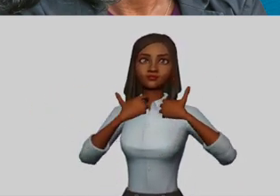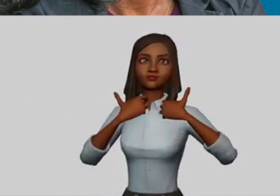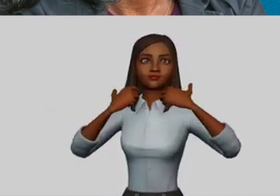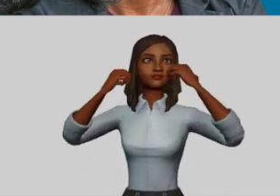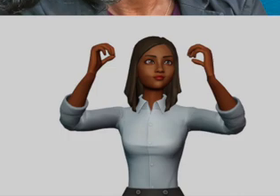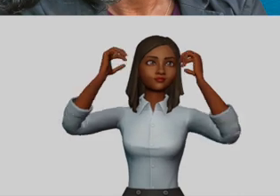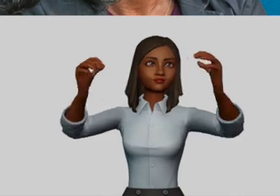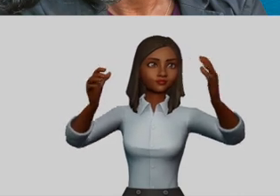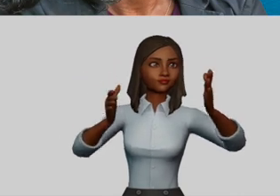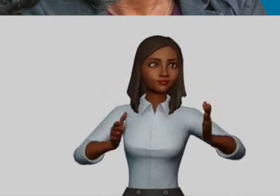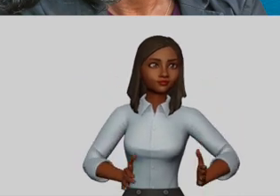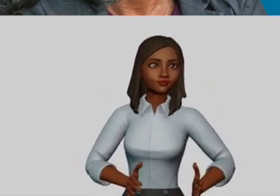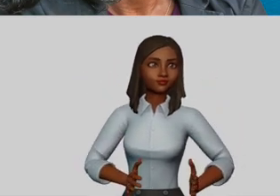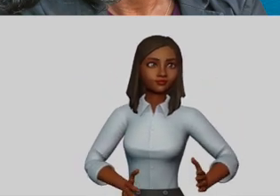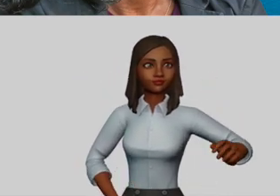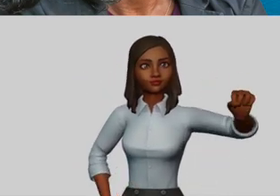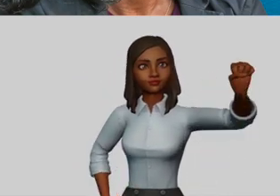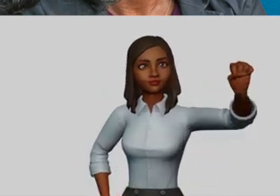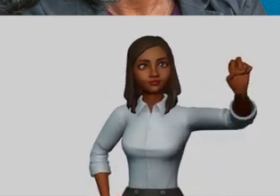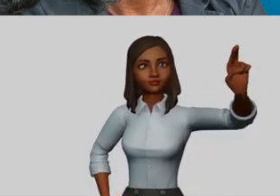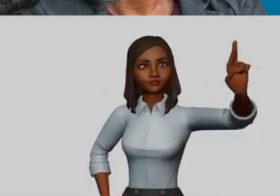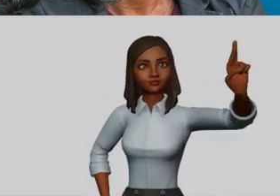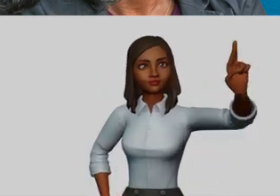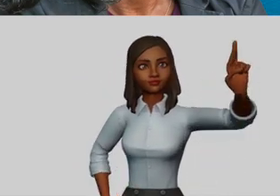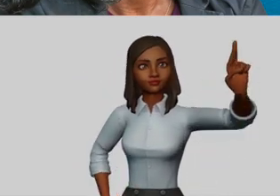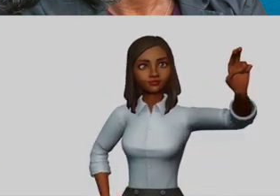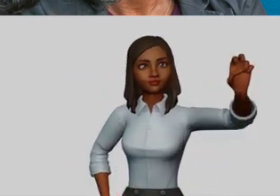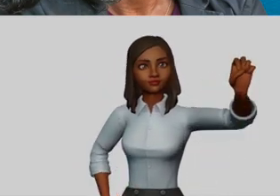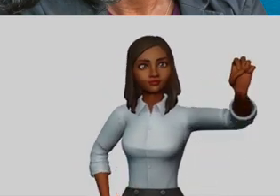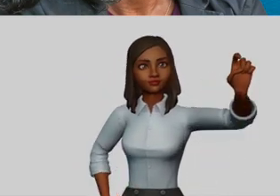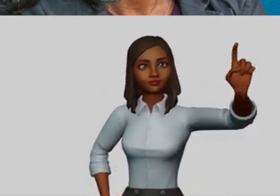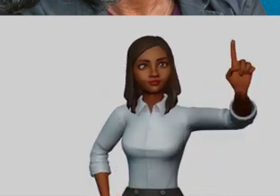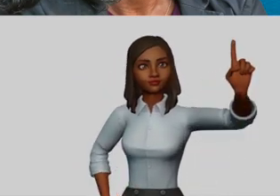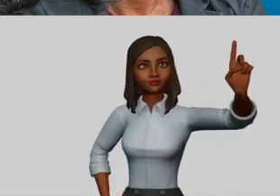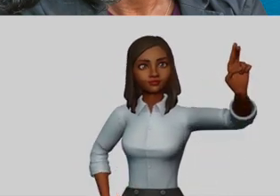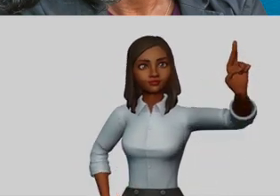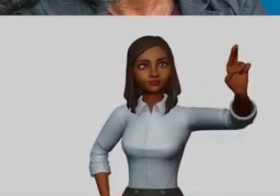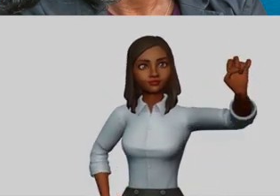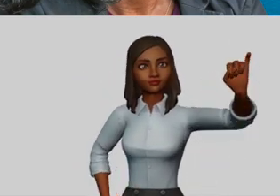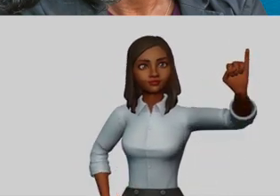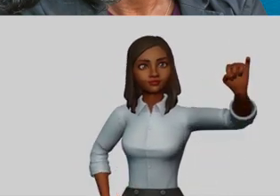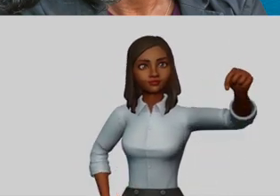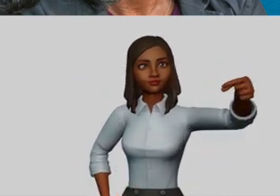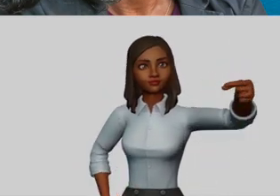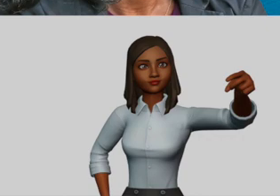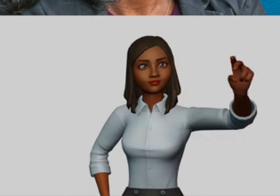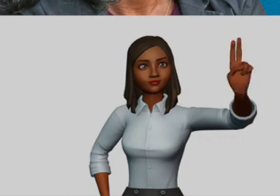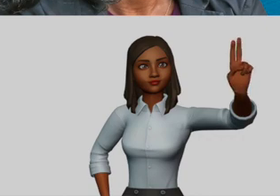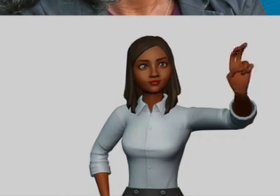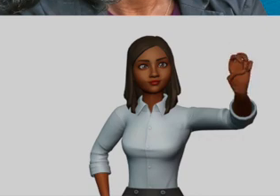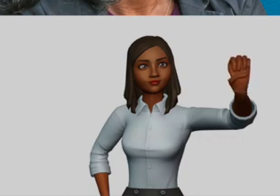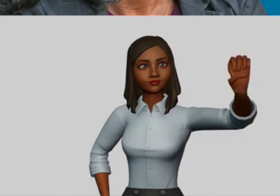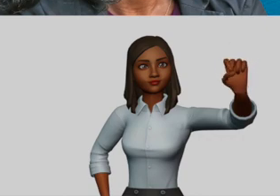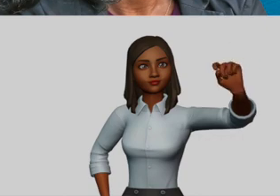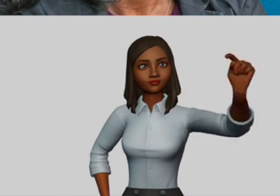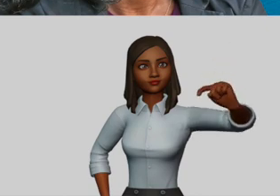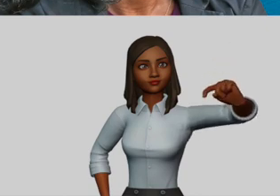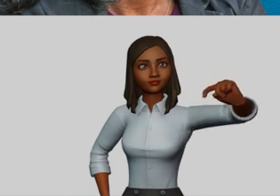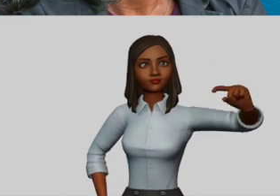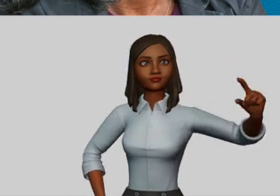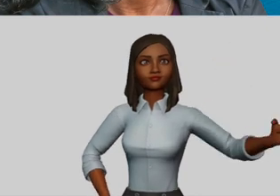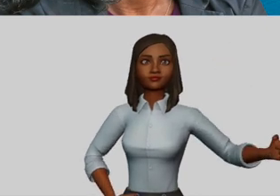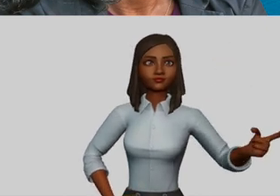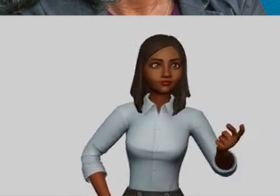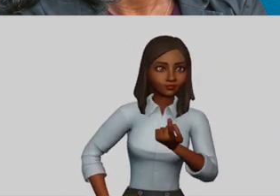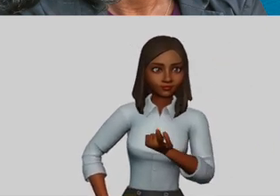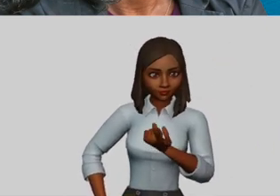parte de mi papá. No solamente era sorda, pero también tenía discapacidades, tenía otras disabilities.